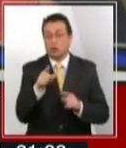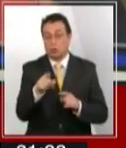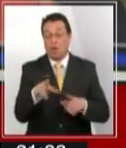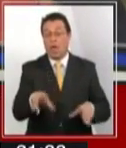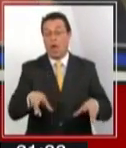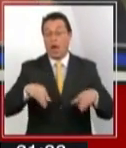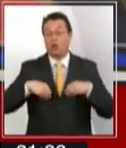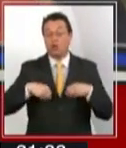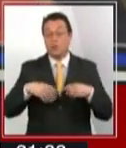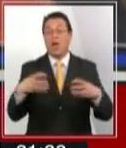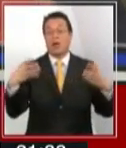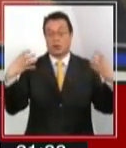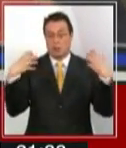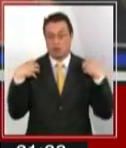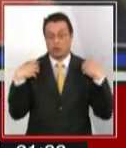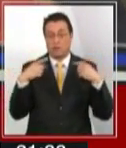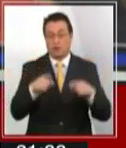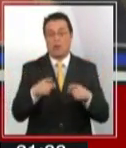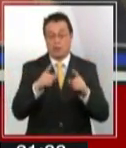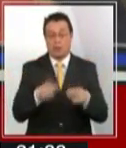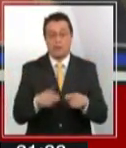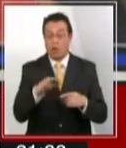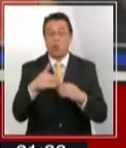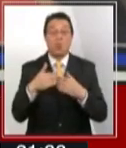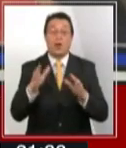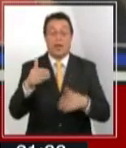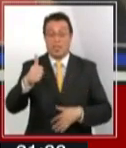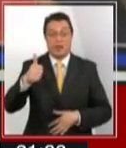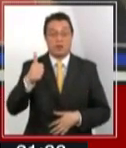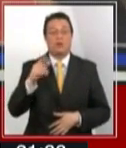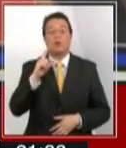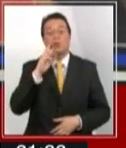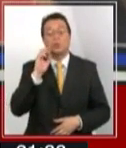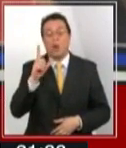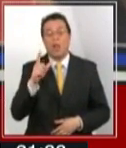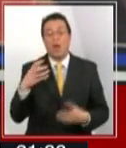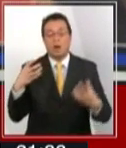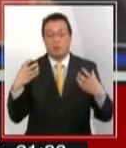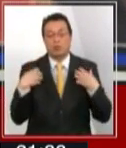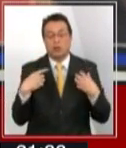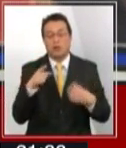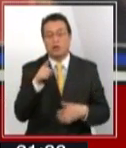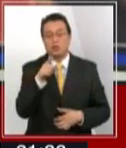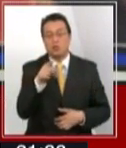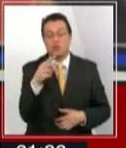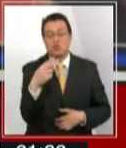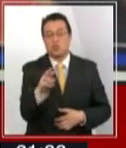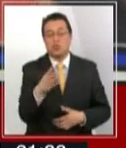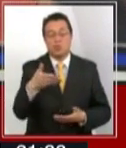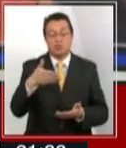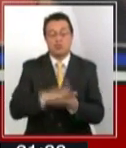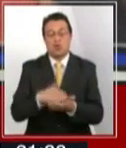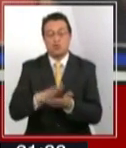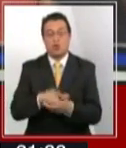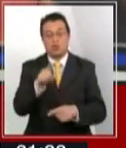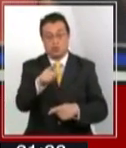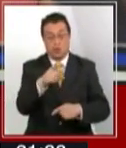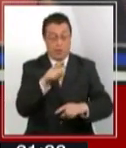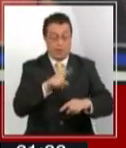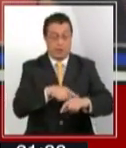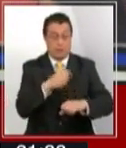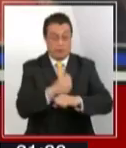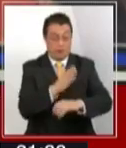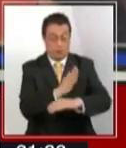la responsabilidad que le corresponde a cualquier director. ¿Cuál es la responsabilidad que le corresponden los fallecidos durante su periodo a